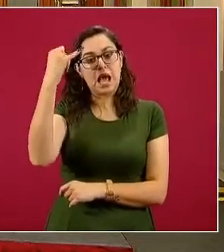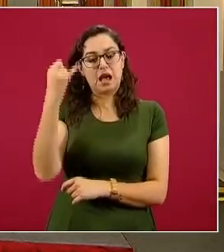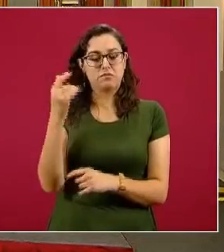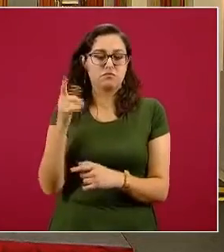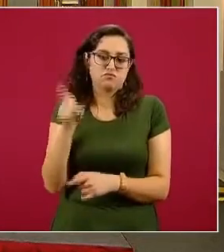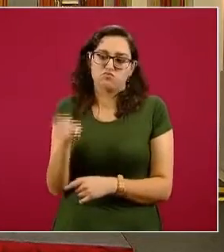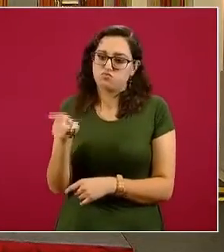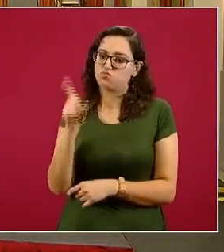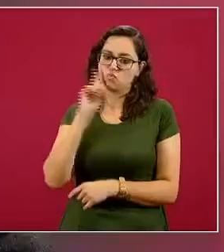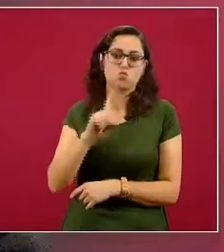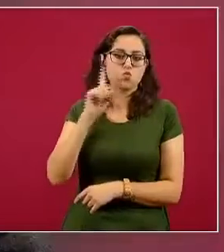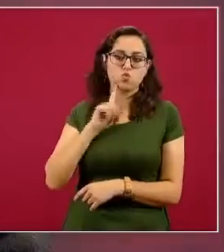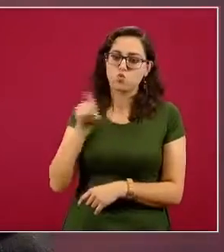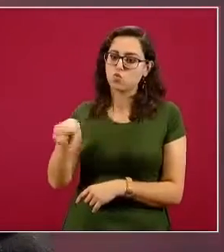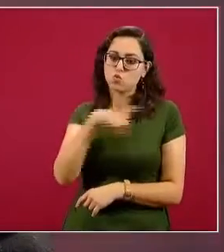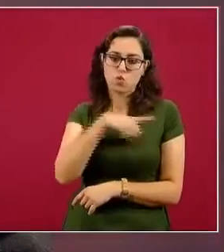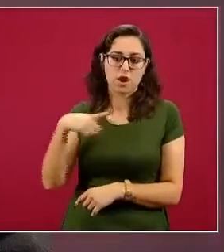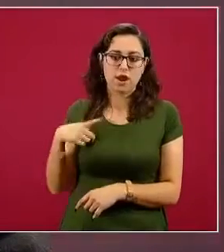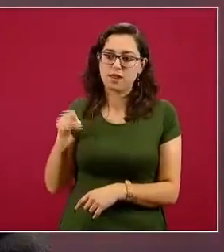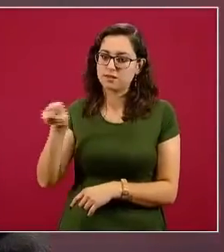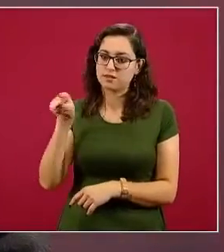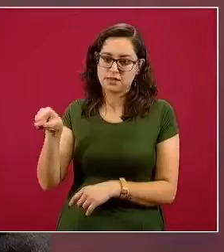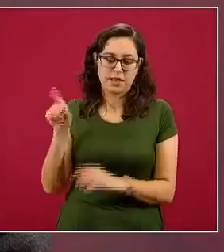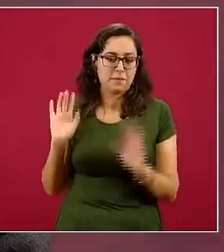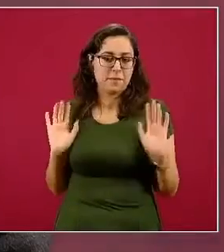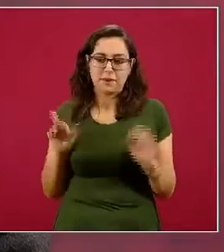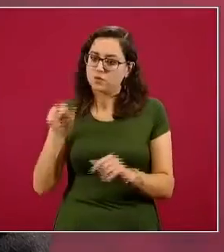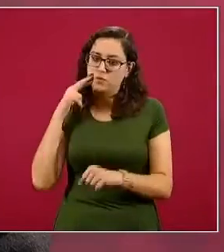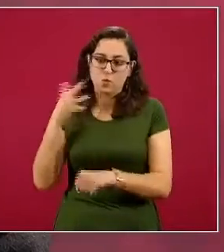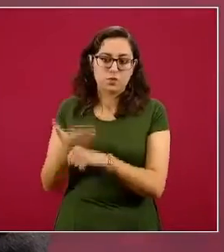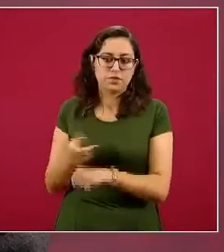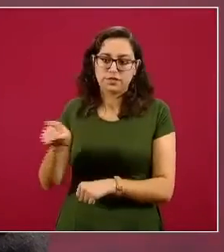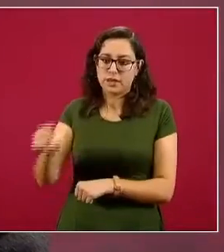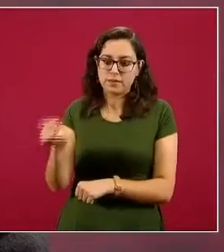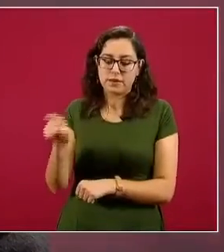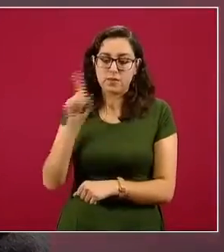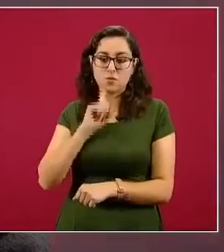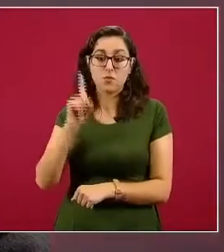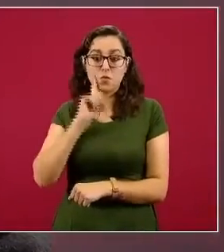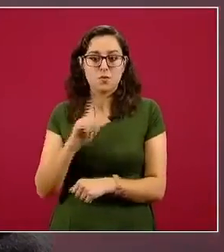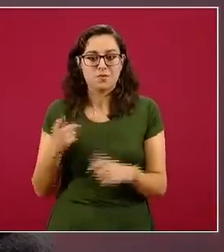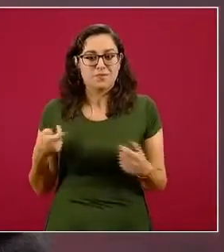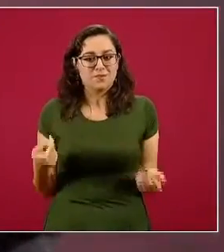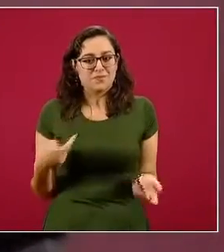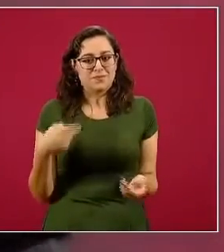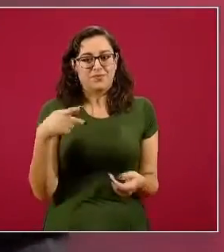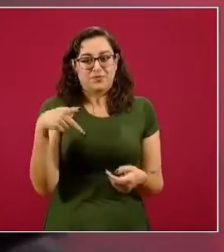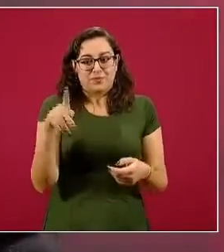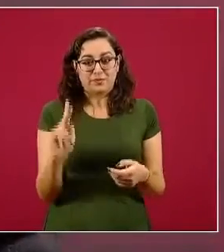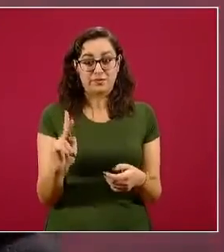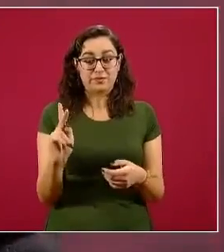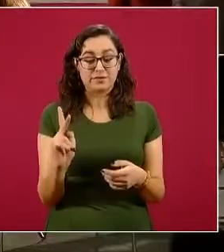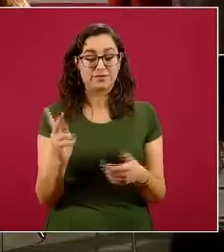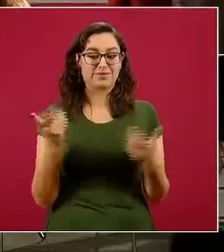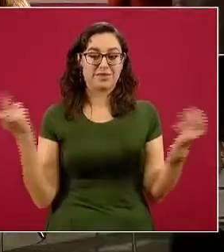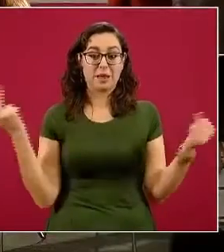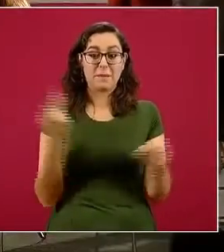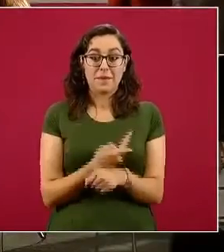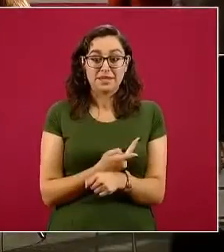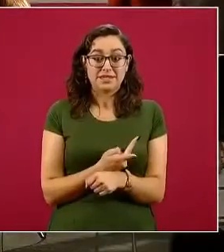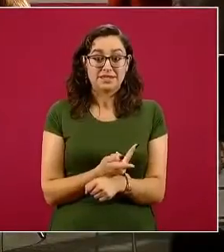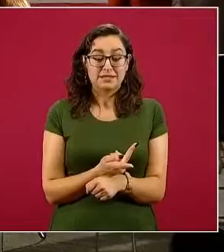sobrecarga de la responsabilidad hacia las mujeres, a pesar de que desde el punto de vista técnico, como lo explicará la doctora